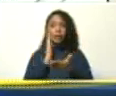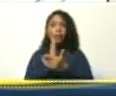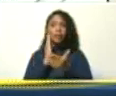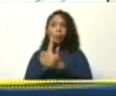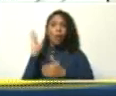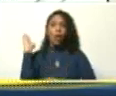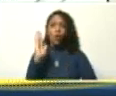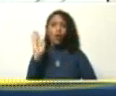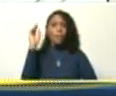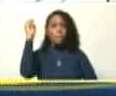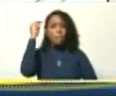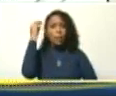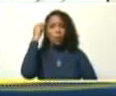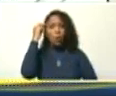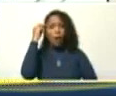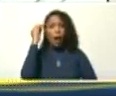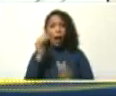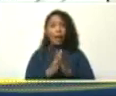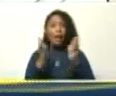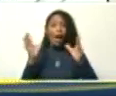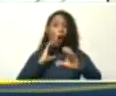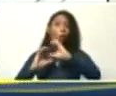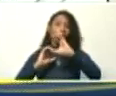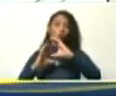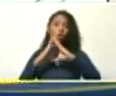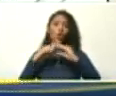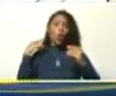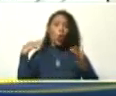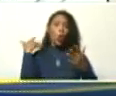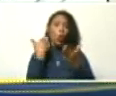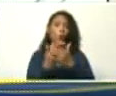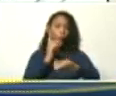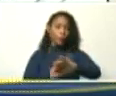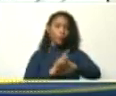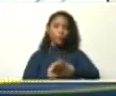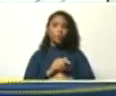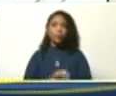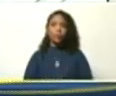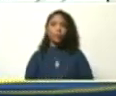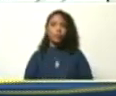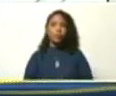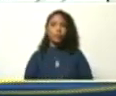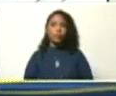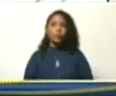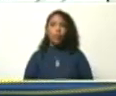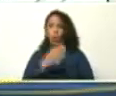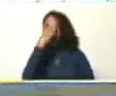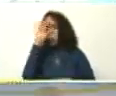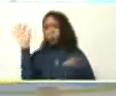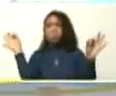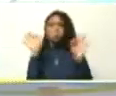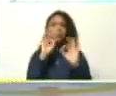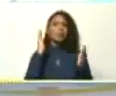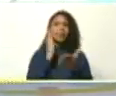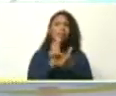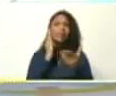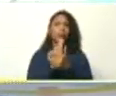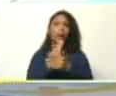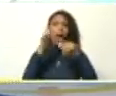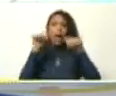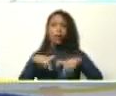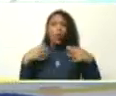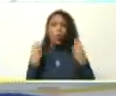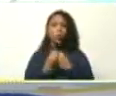viene a la memoria el gran comunicador de todos los tiempos. Sin lugar a dudas, siempre está presente con